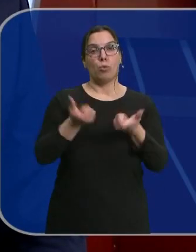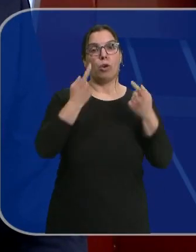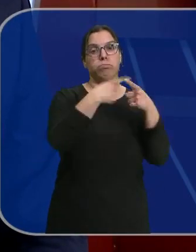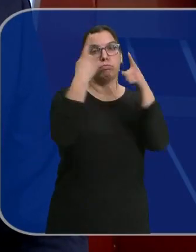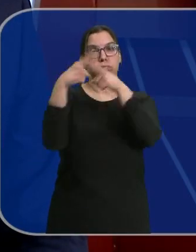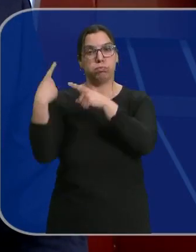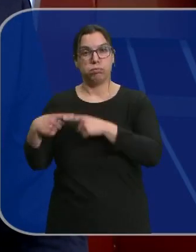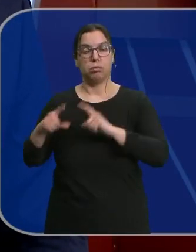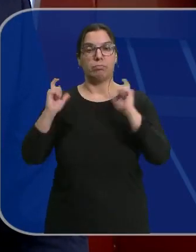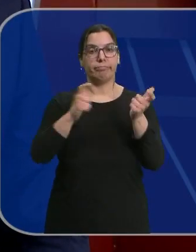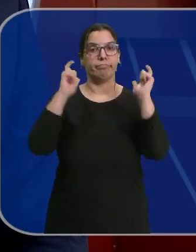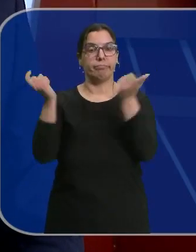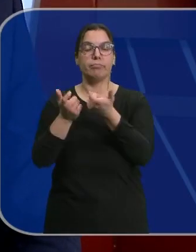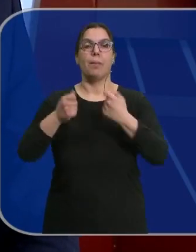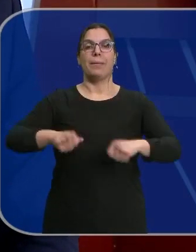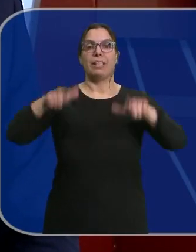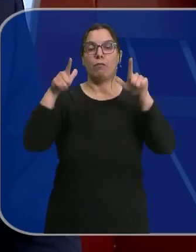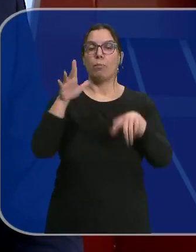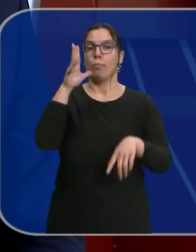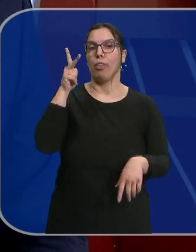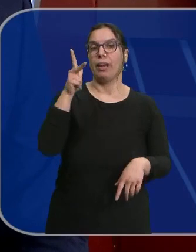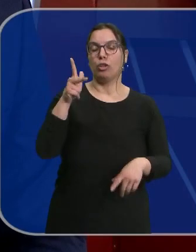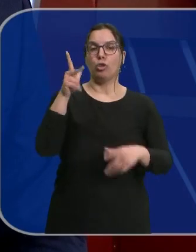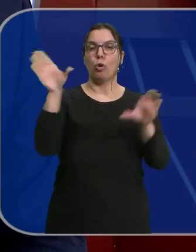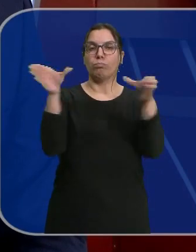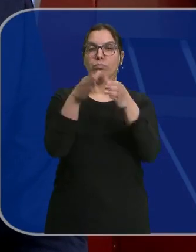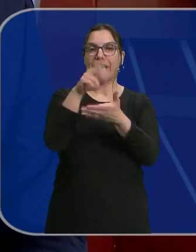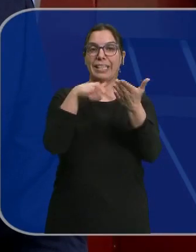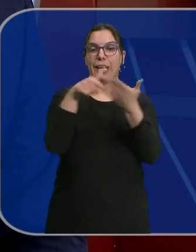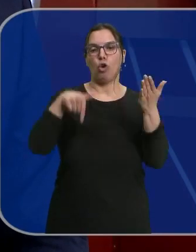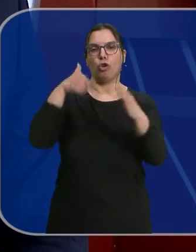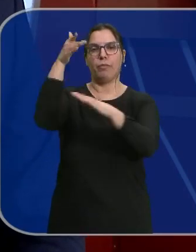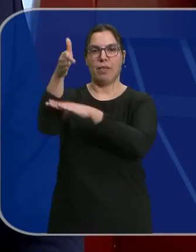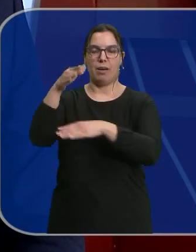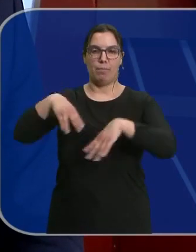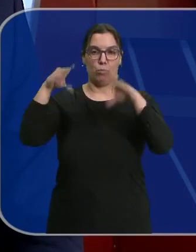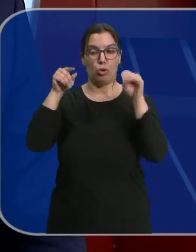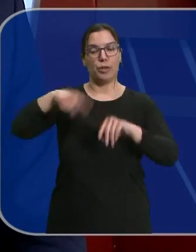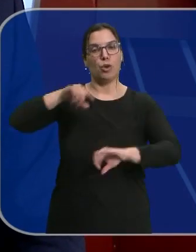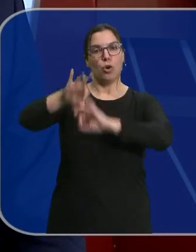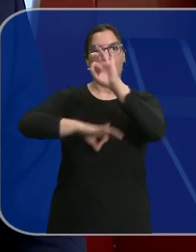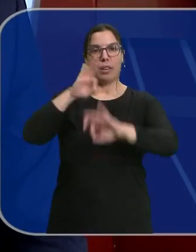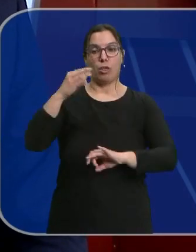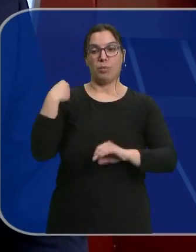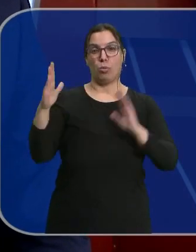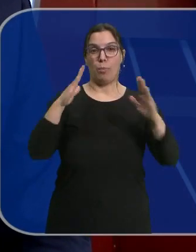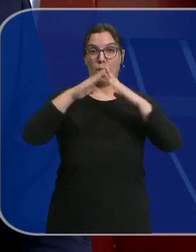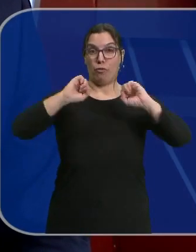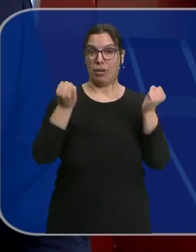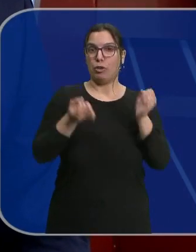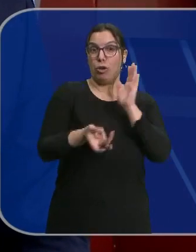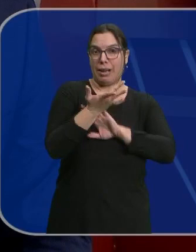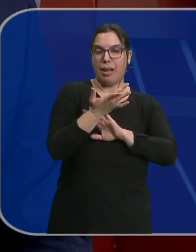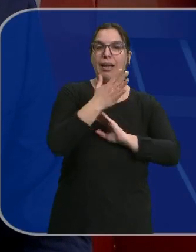las diferentes administraciones, la Plataforma por los Derechos del Pueblo Gitano ha recalado hoy en Burgos. Esta organización, creada durante el confinamiento,